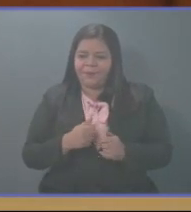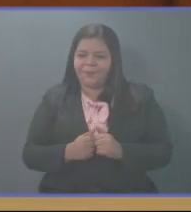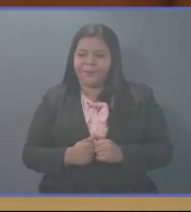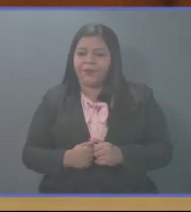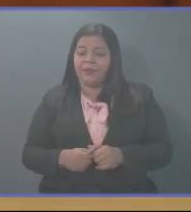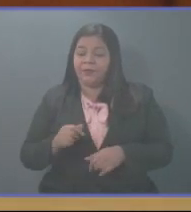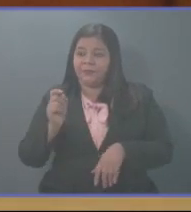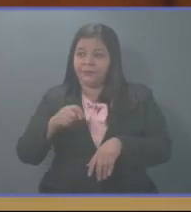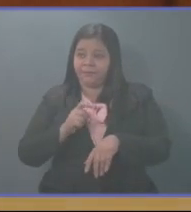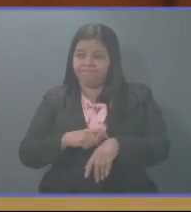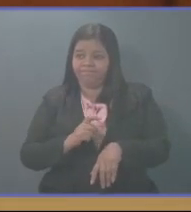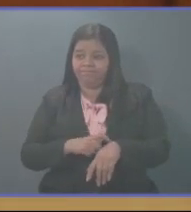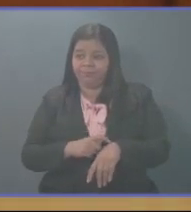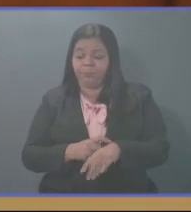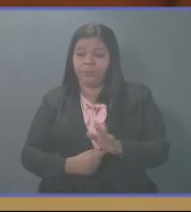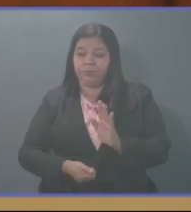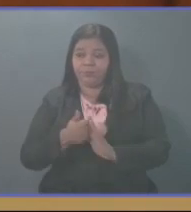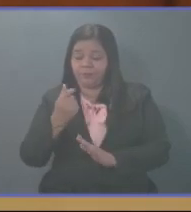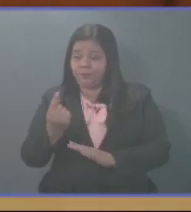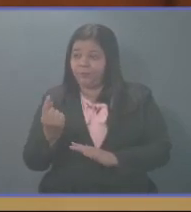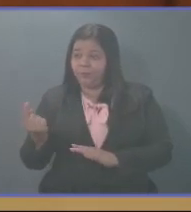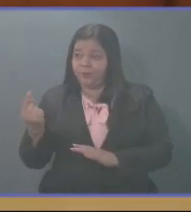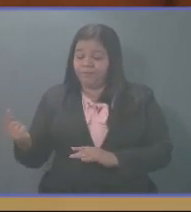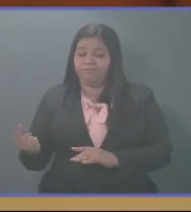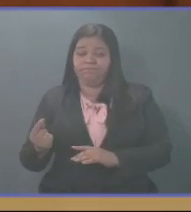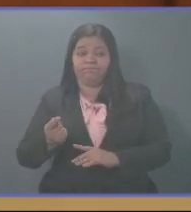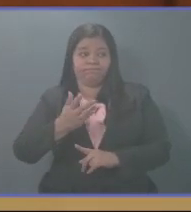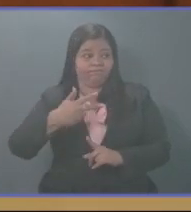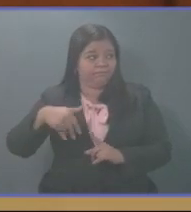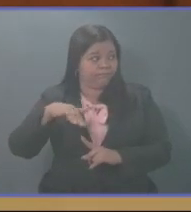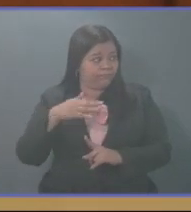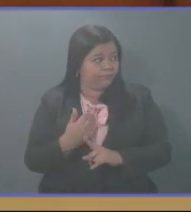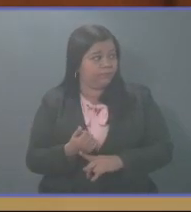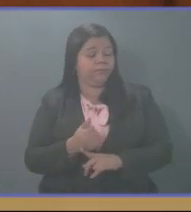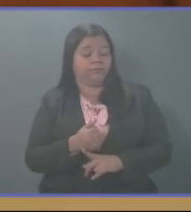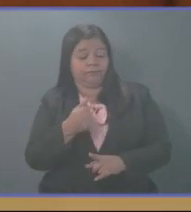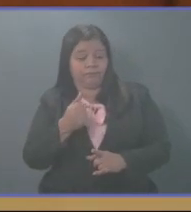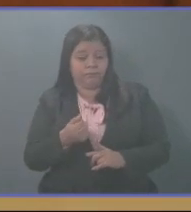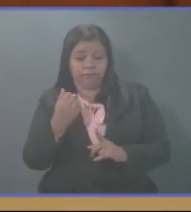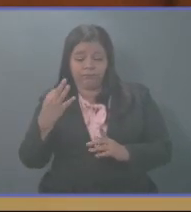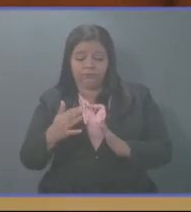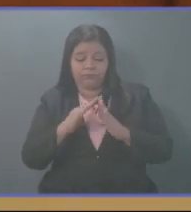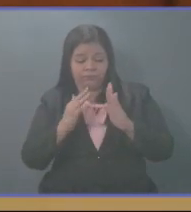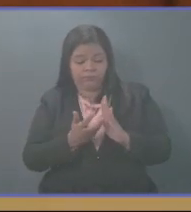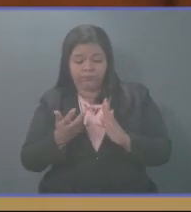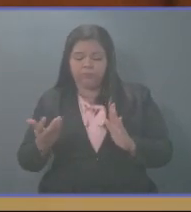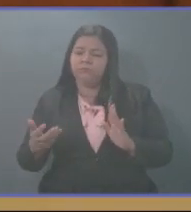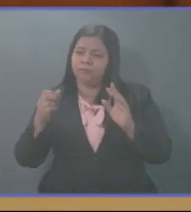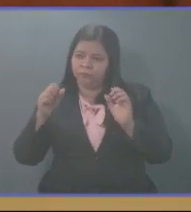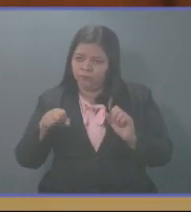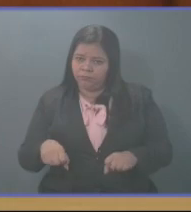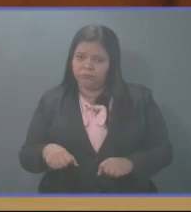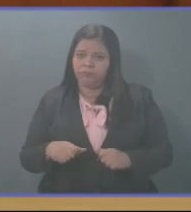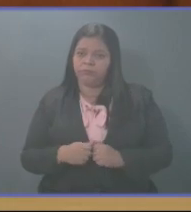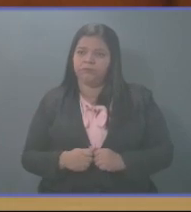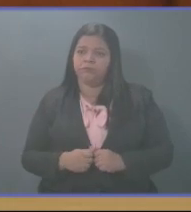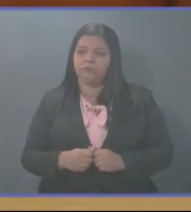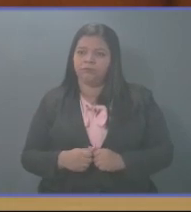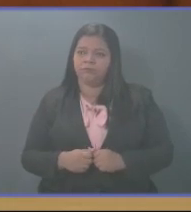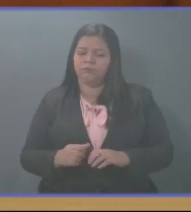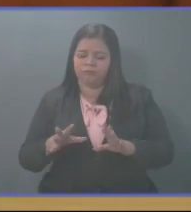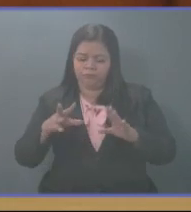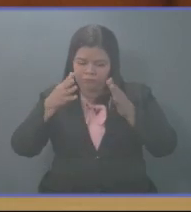vez dentro de estas que las personas en condición de desplazamiento forzado tienen el derecho de optar por el